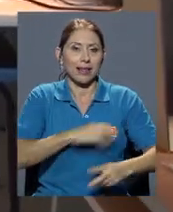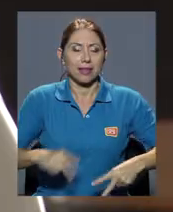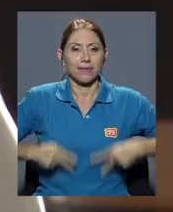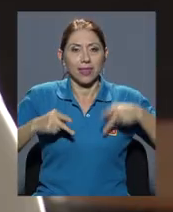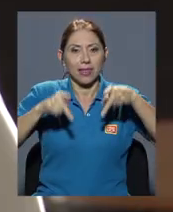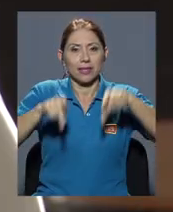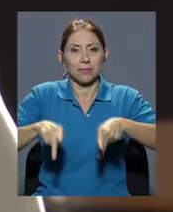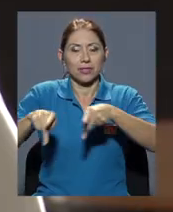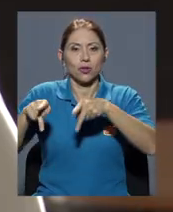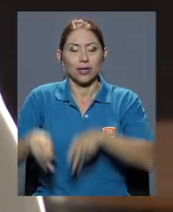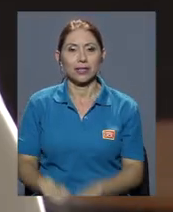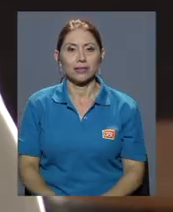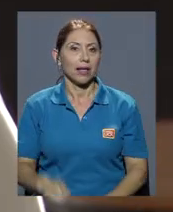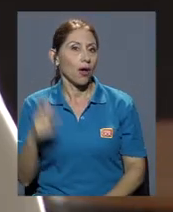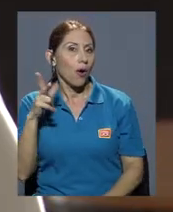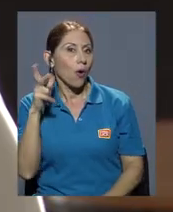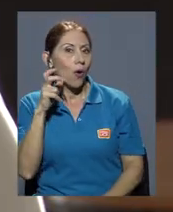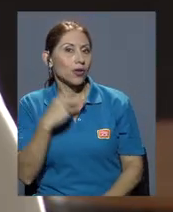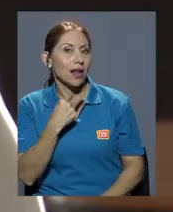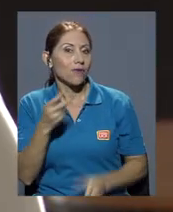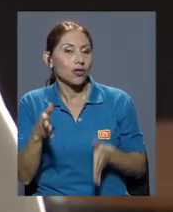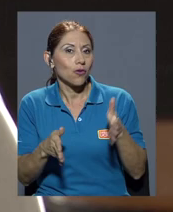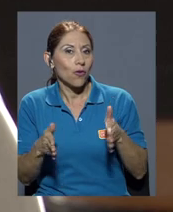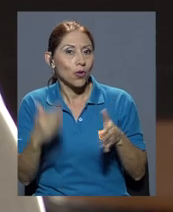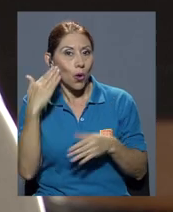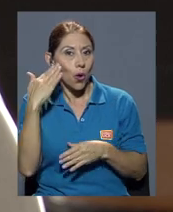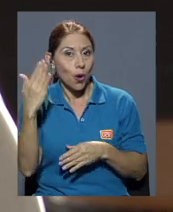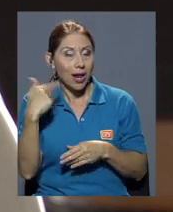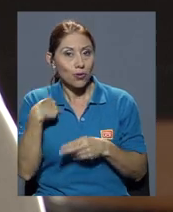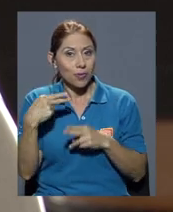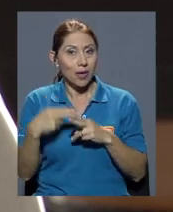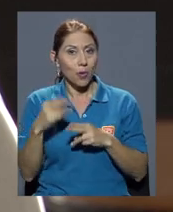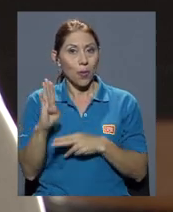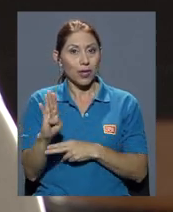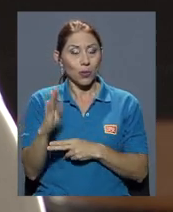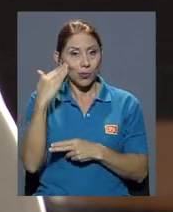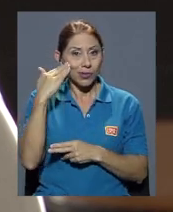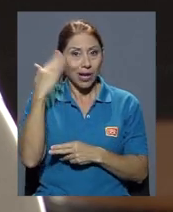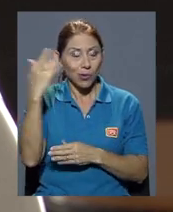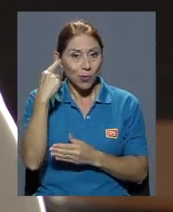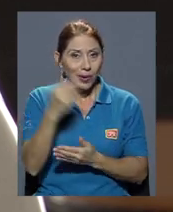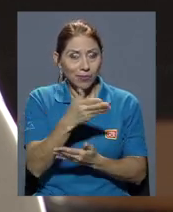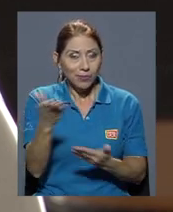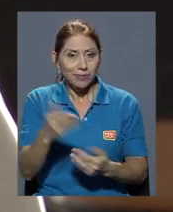Hola, me llamo Bato. Un saludo para los que ven desde la U.